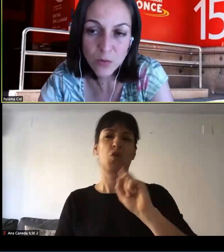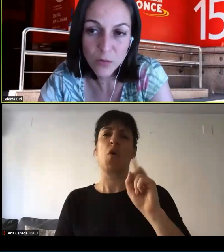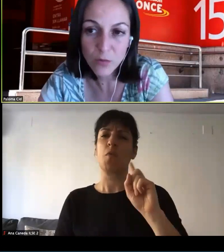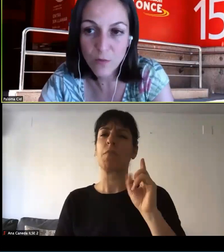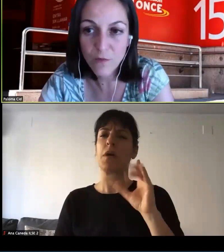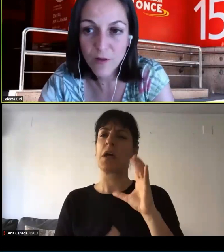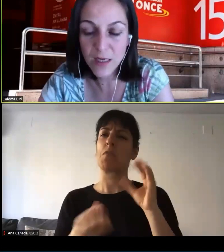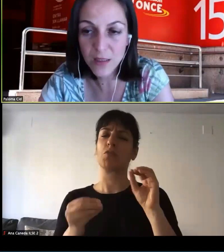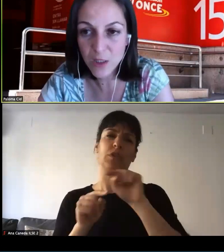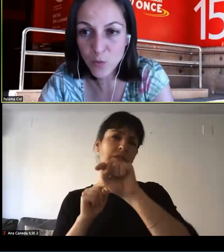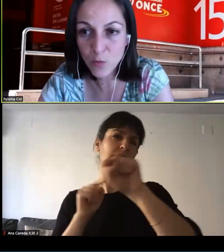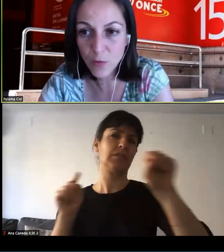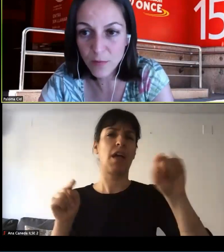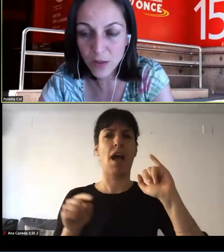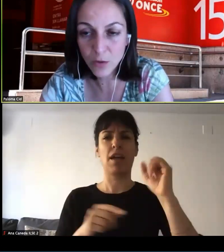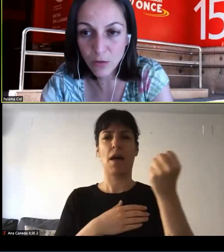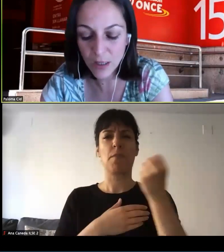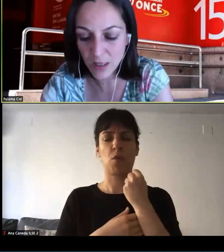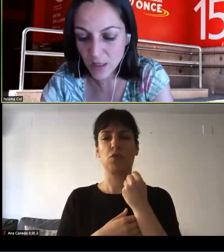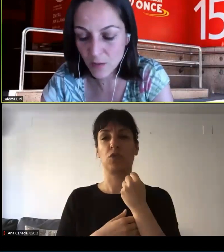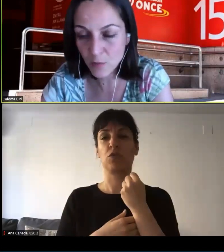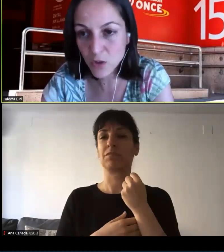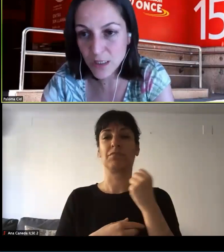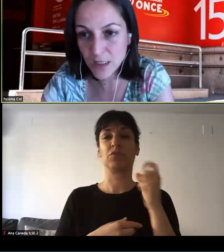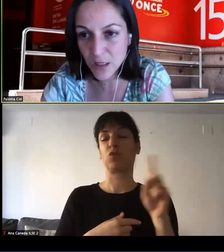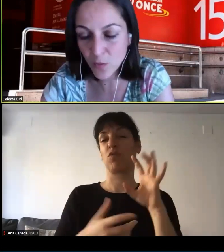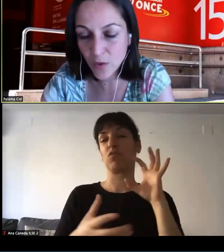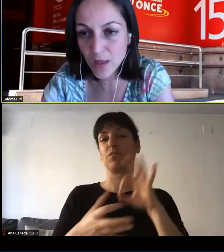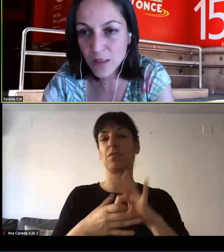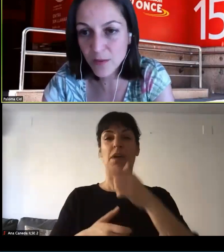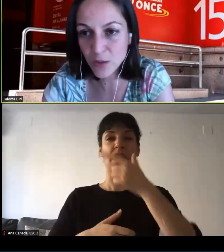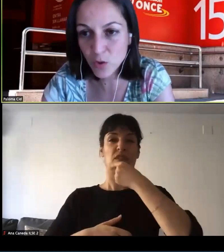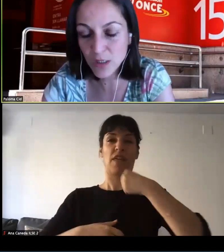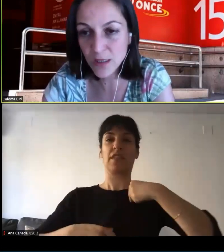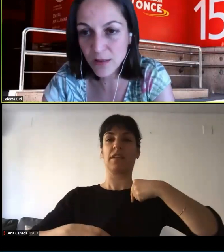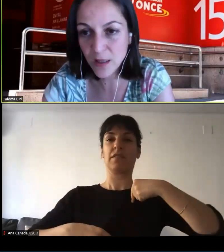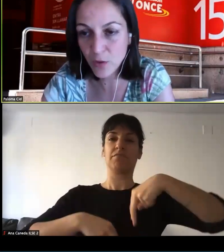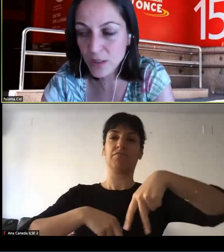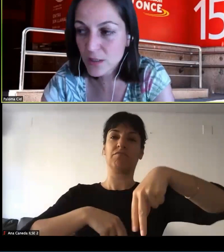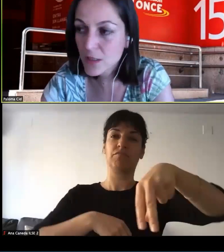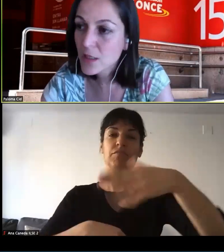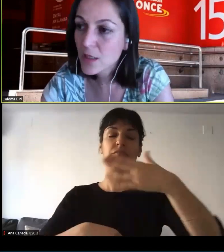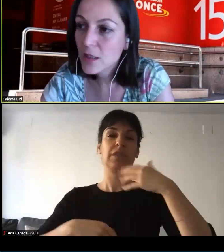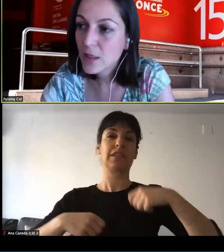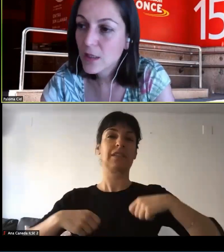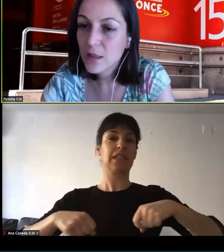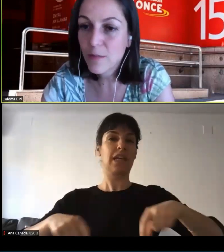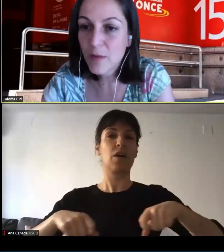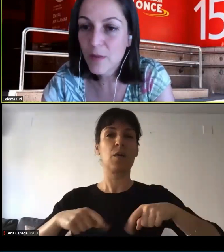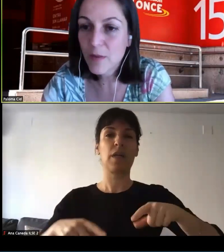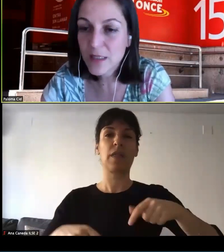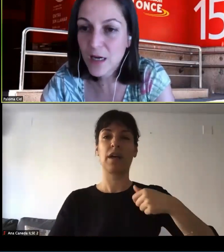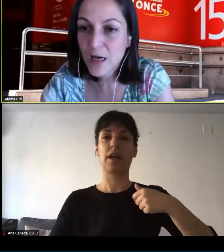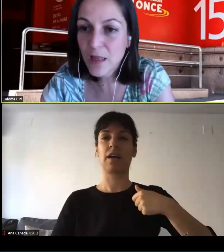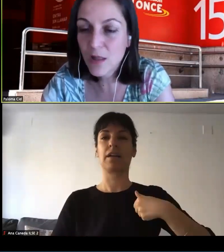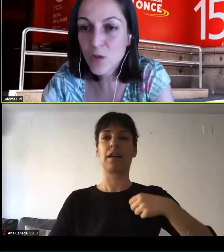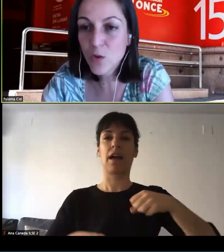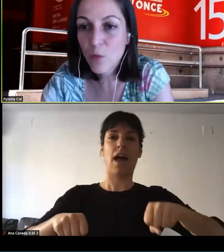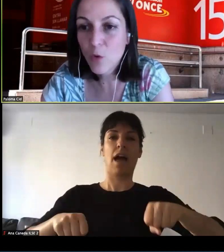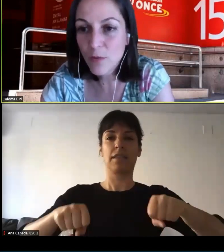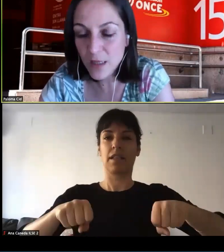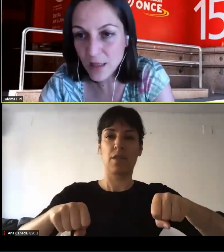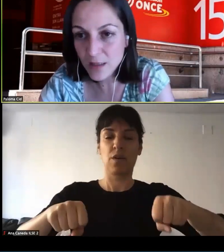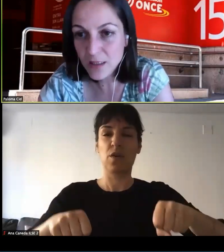pues, con facilitar su movimiento, lo que decíamos, sillas de ruedas, bastones, andadores. También van a estar relacionadas